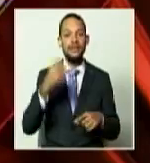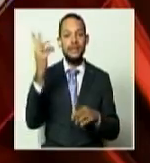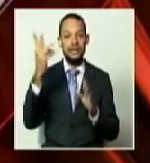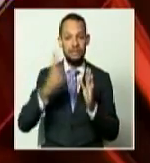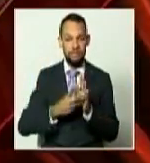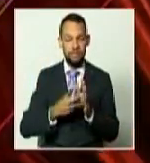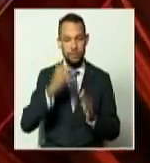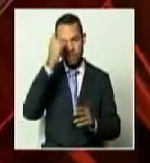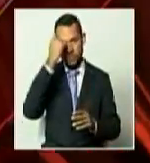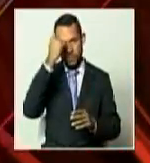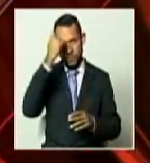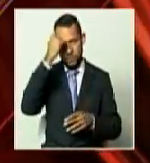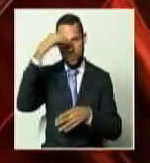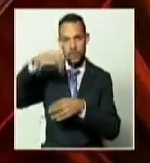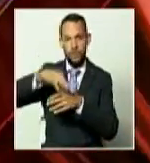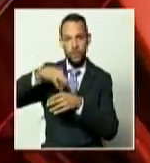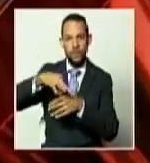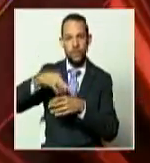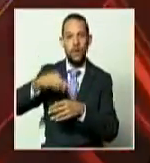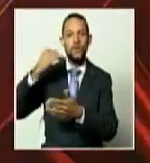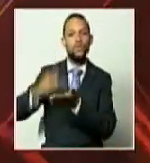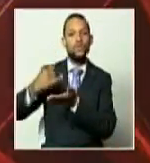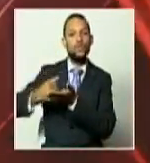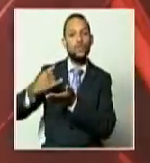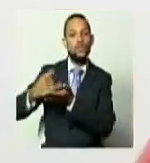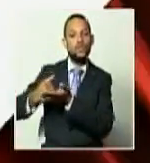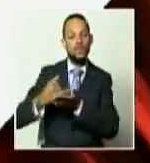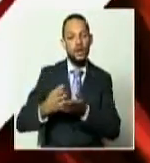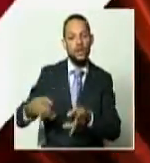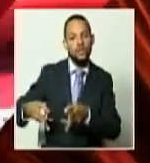del Quindío eligieron la nueva junta directiva del SUTEC.